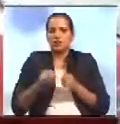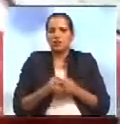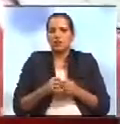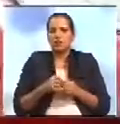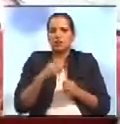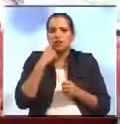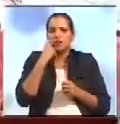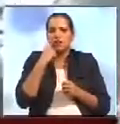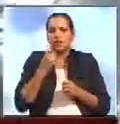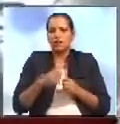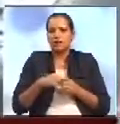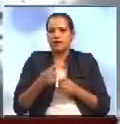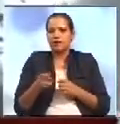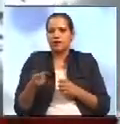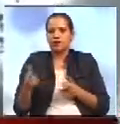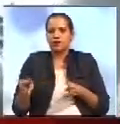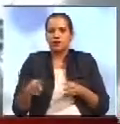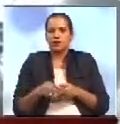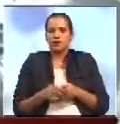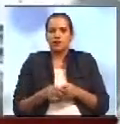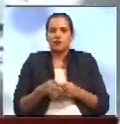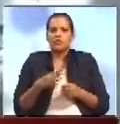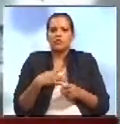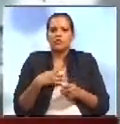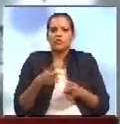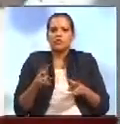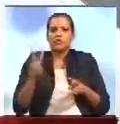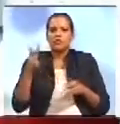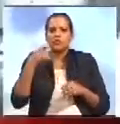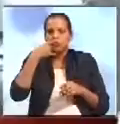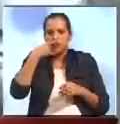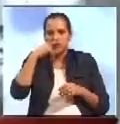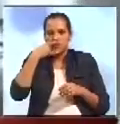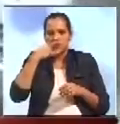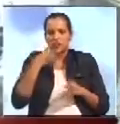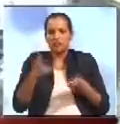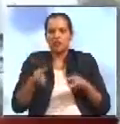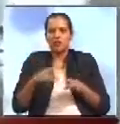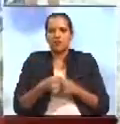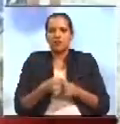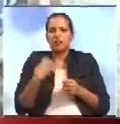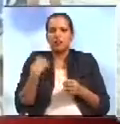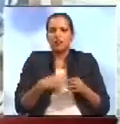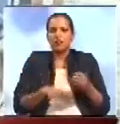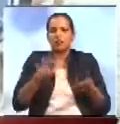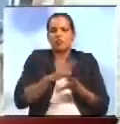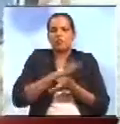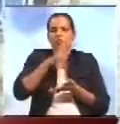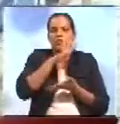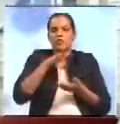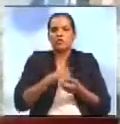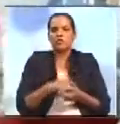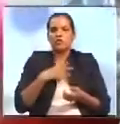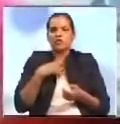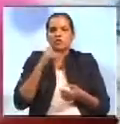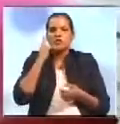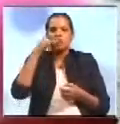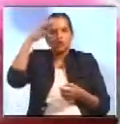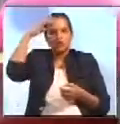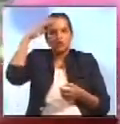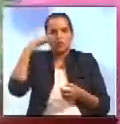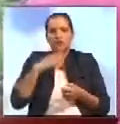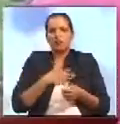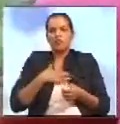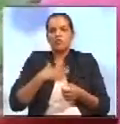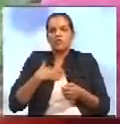que fue a pagar ahí un aceite, que llevaba dos menores de edad, supuestamente lo llevaba al colegio. Se pide a la Policía Nacional de Tránsito para que